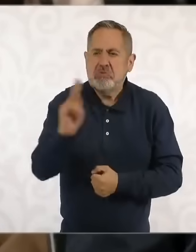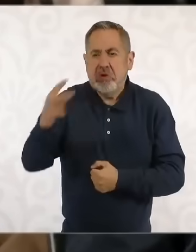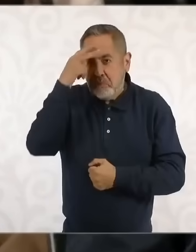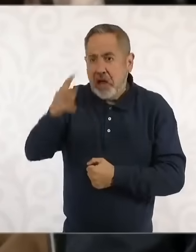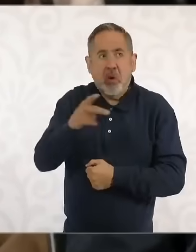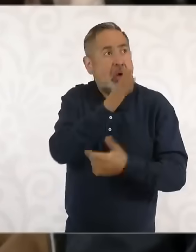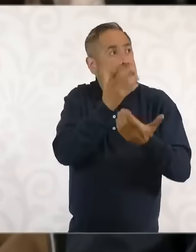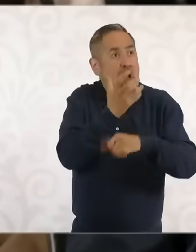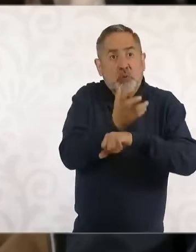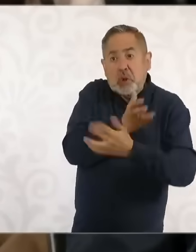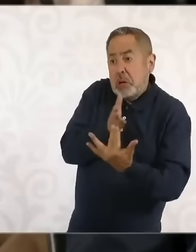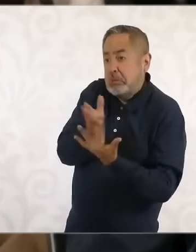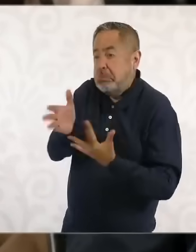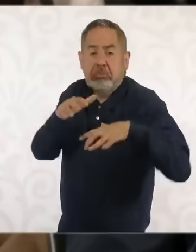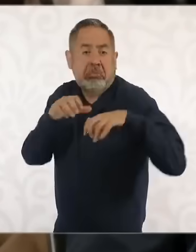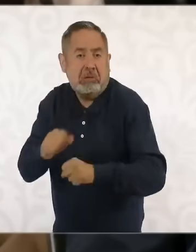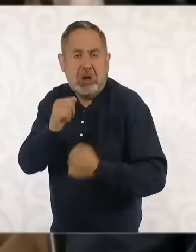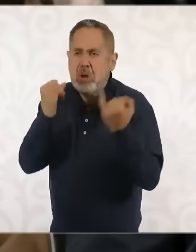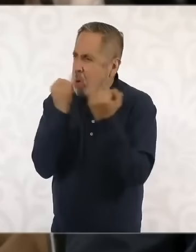países pues, en donde podría haber esta intervención?